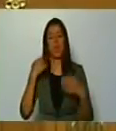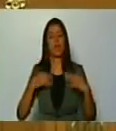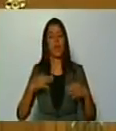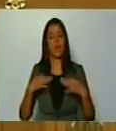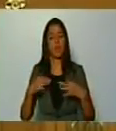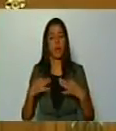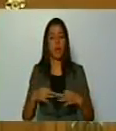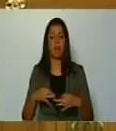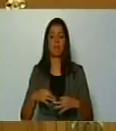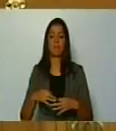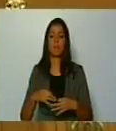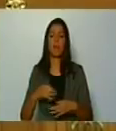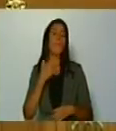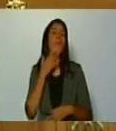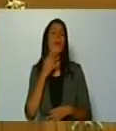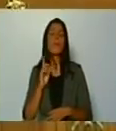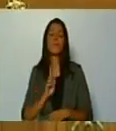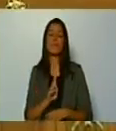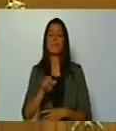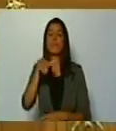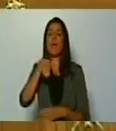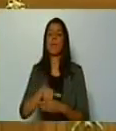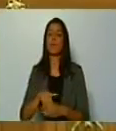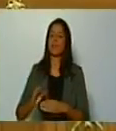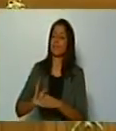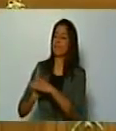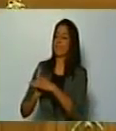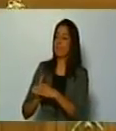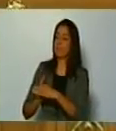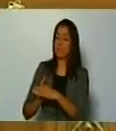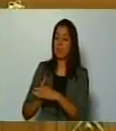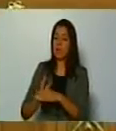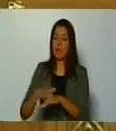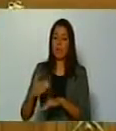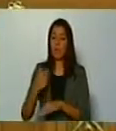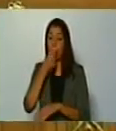libremente quiera ejercer el derecho al voto, porque según él había que